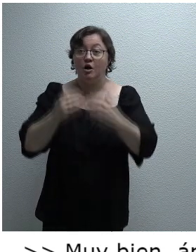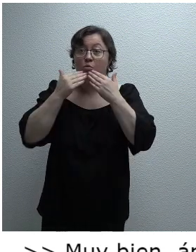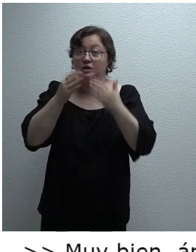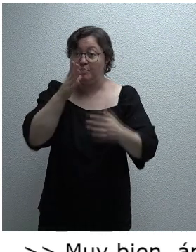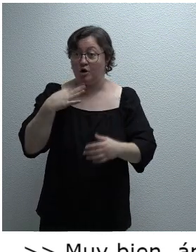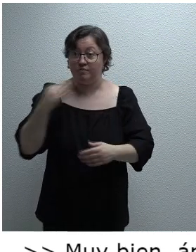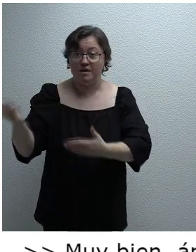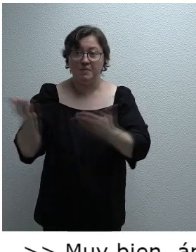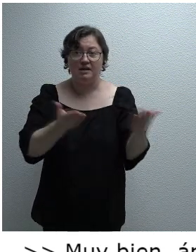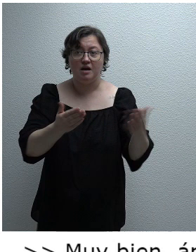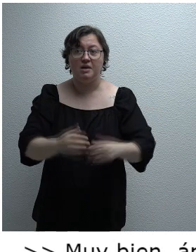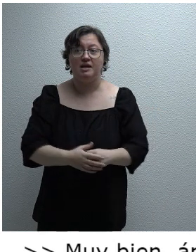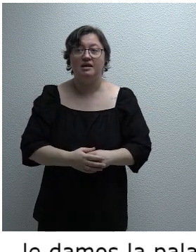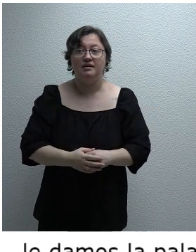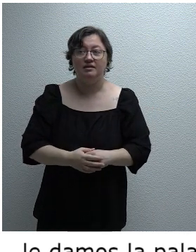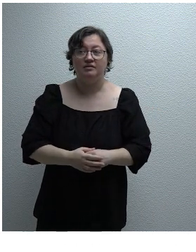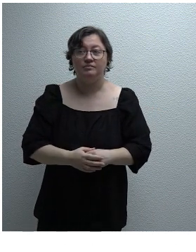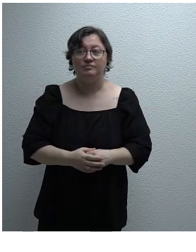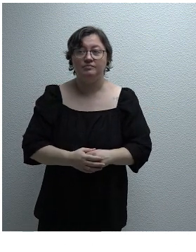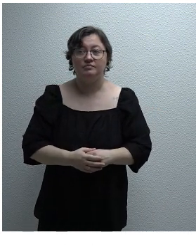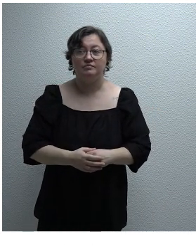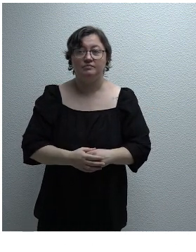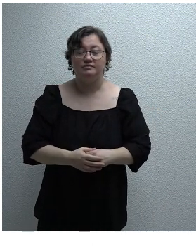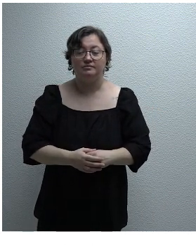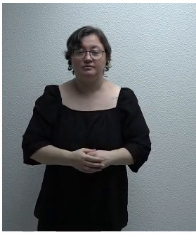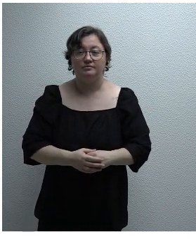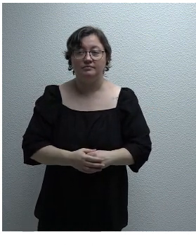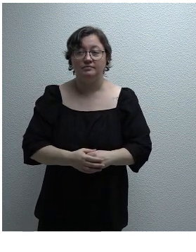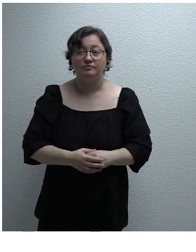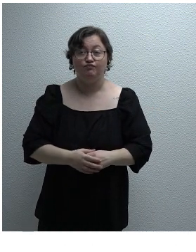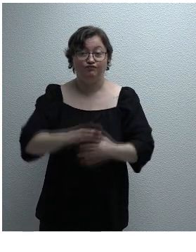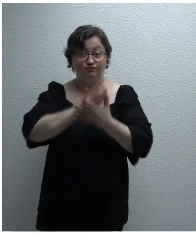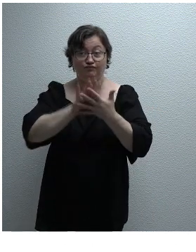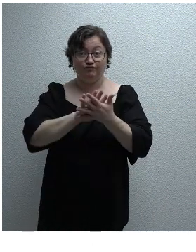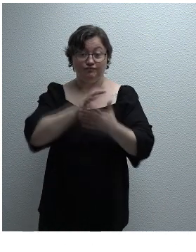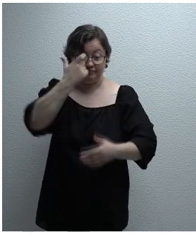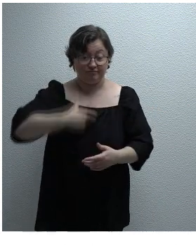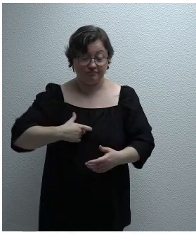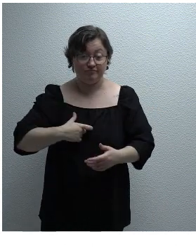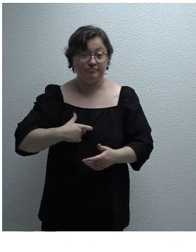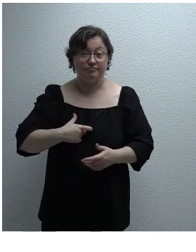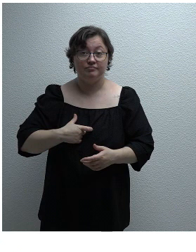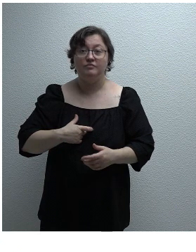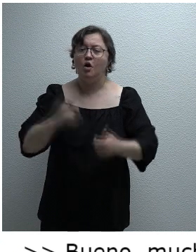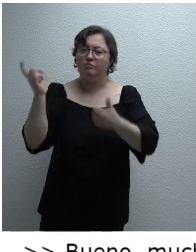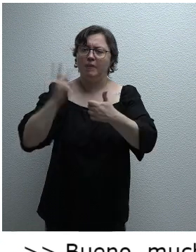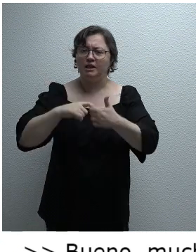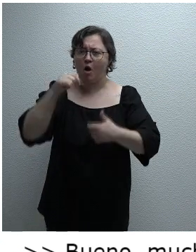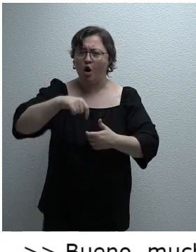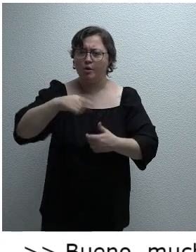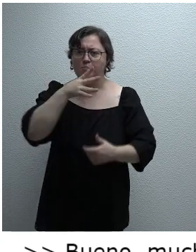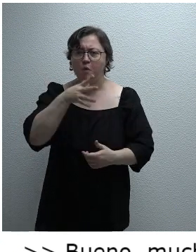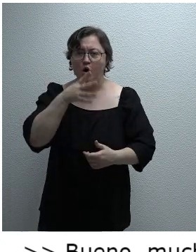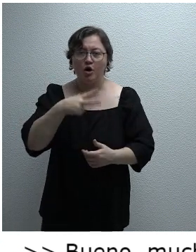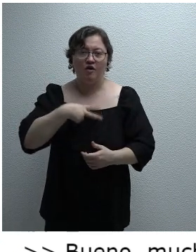la invitación, no puede ser de otra forma. La razón de nuestra participación por parte de